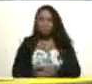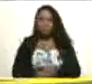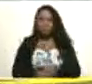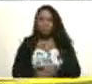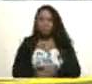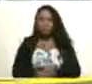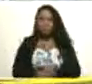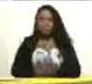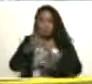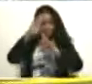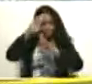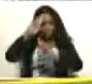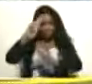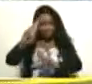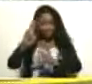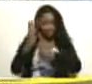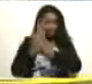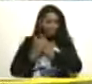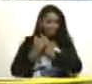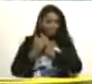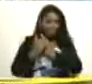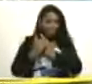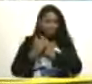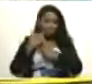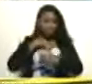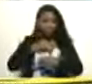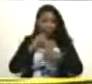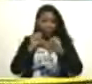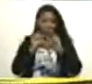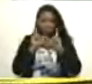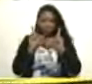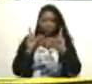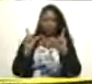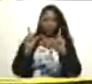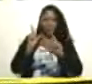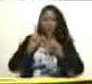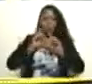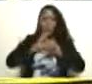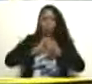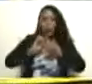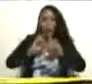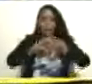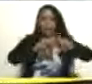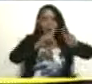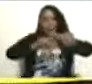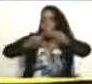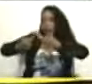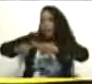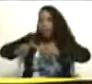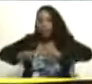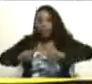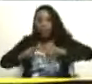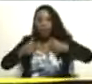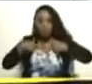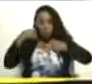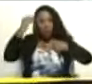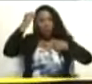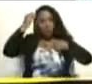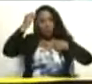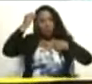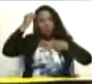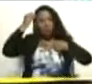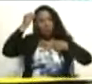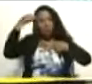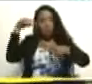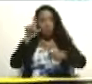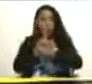con todo el respeto, el cariño y la admiración que tenemos por la diversidad de las culturas y las civilizaciones, creo que solo